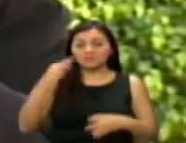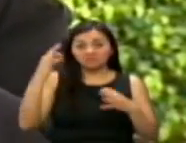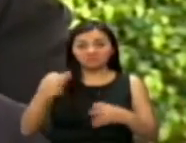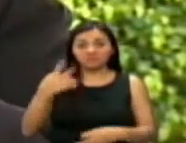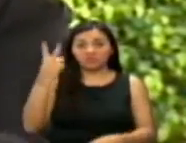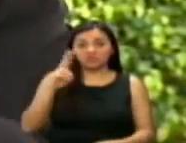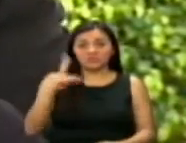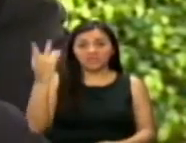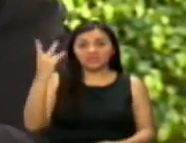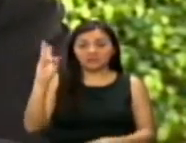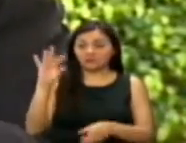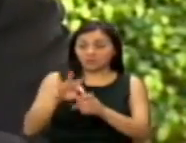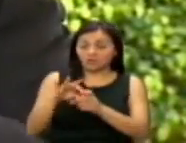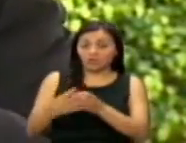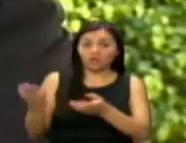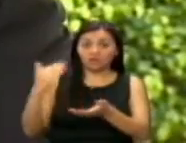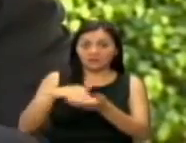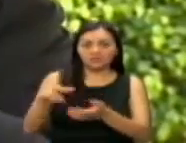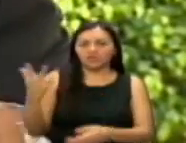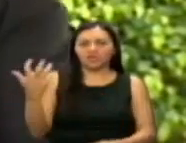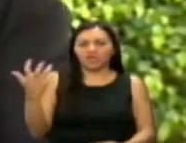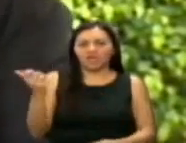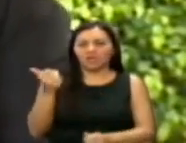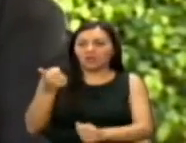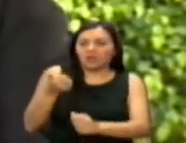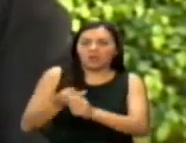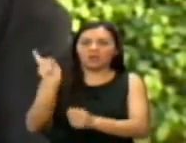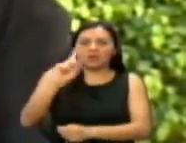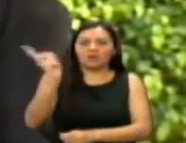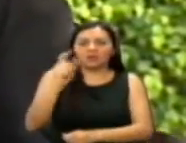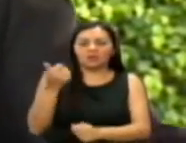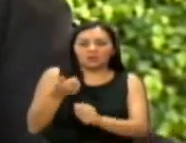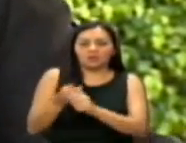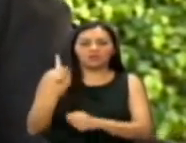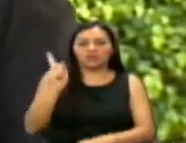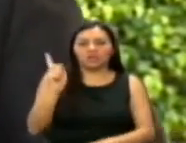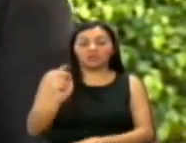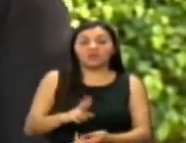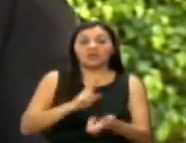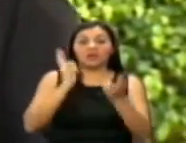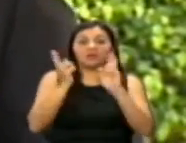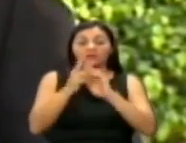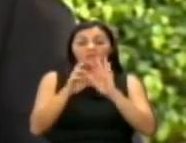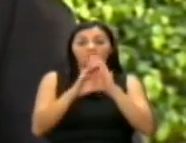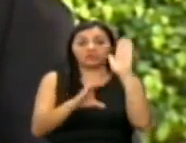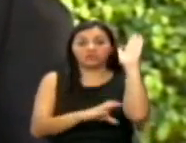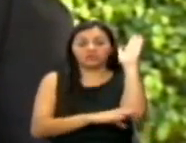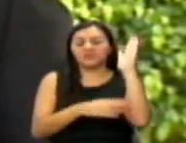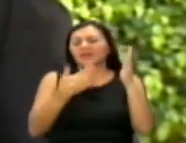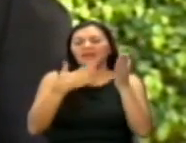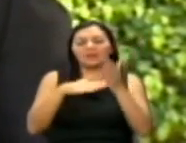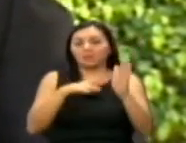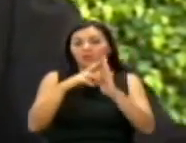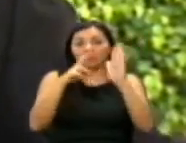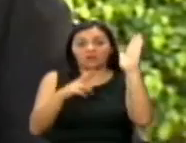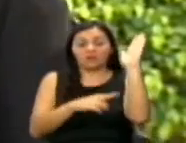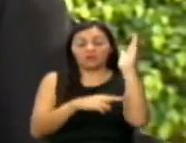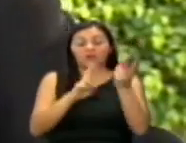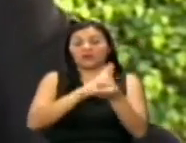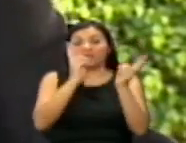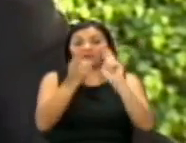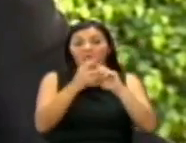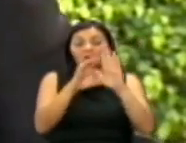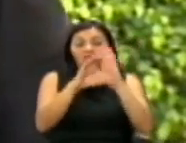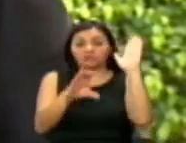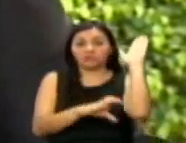derrotados nuevamente. No quieren llegar a las enmiendas que se tienen que discutir en diciembre porque si pasa la enmienda para la reelección, que no es que yo